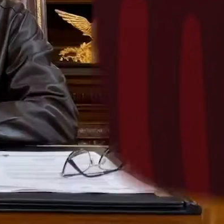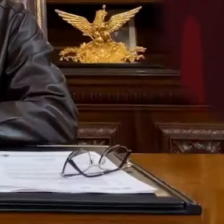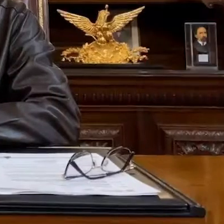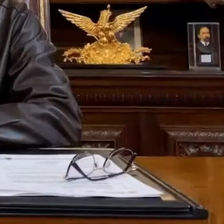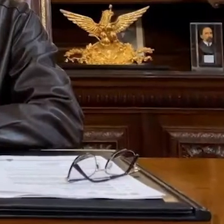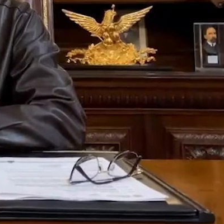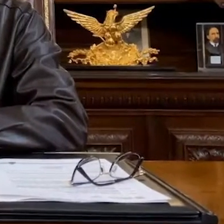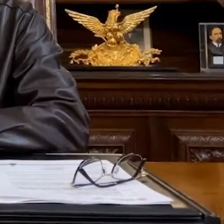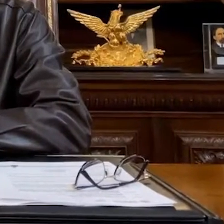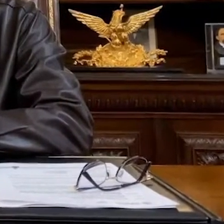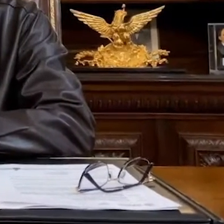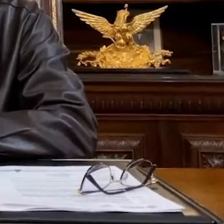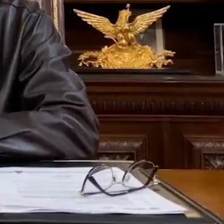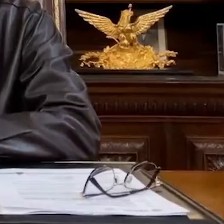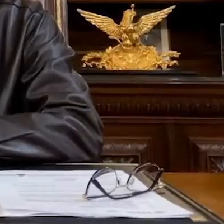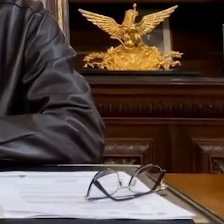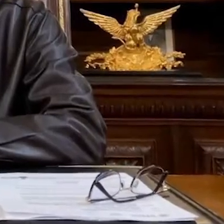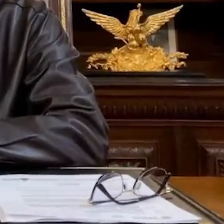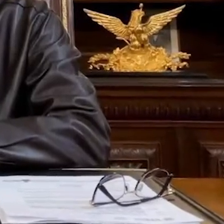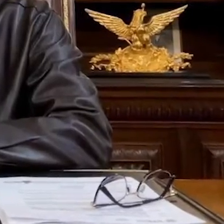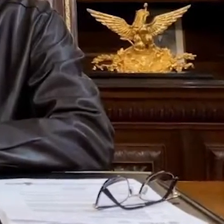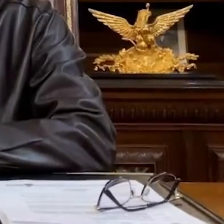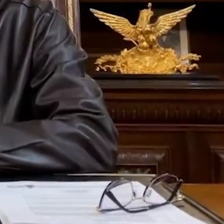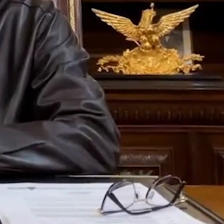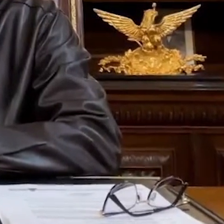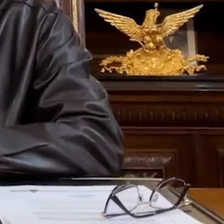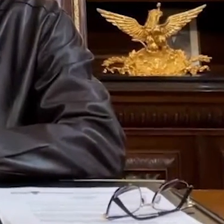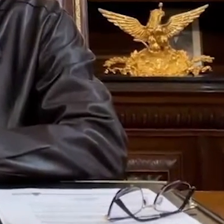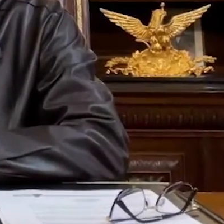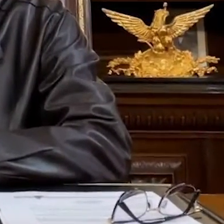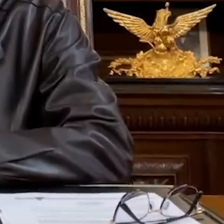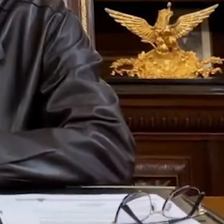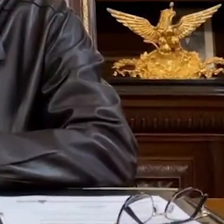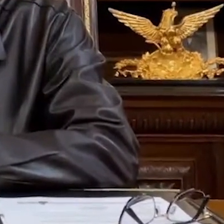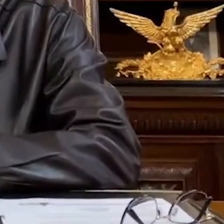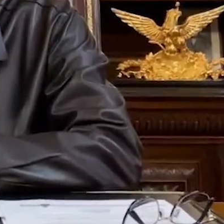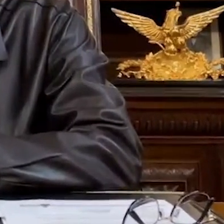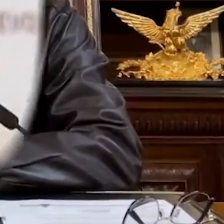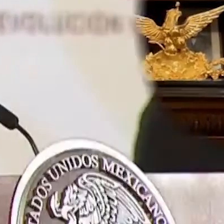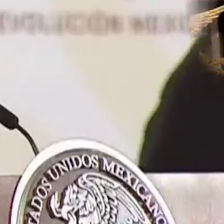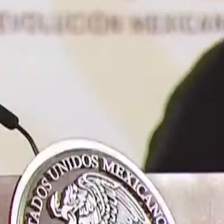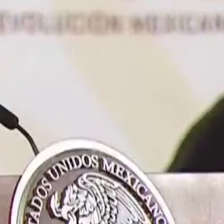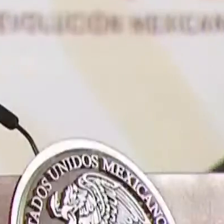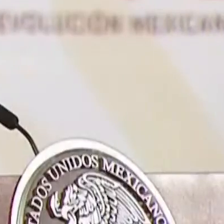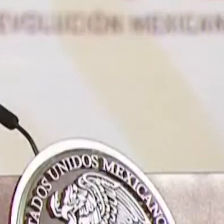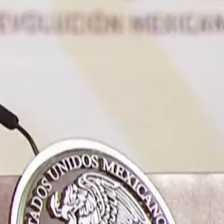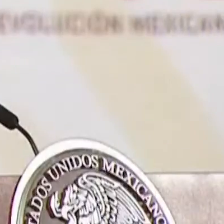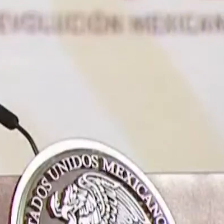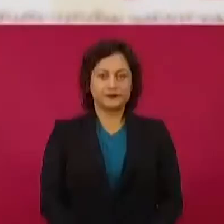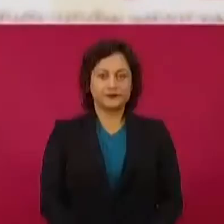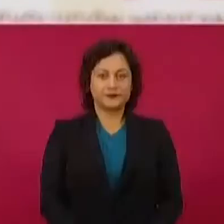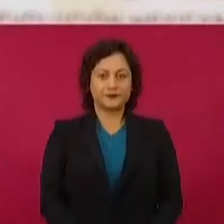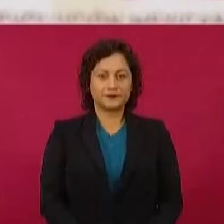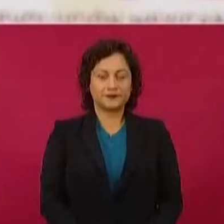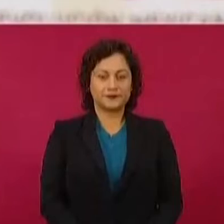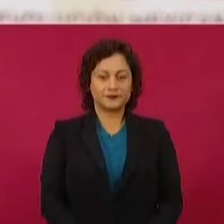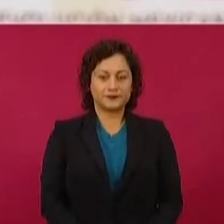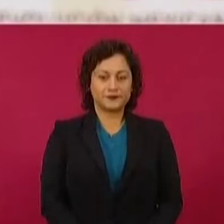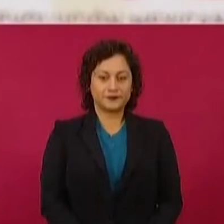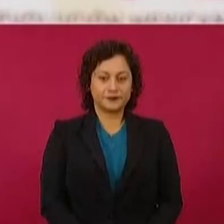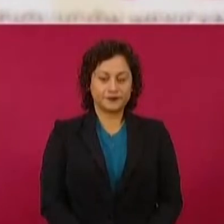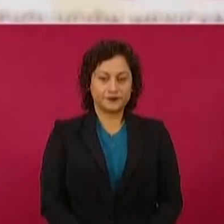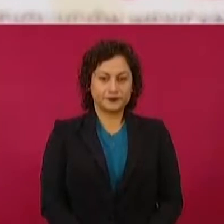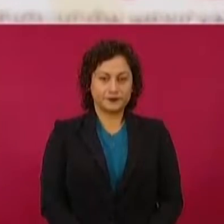recordemos que el pasado 17 de enero el presidente retomó sus actividades públicas tras recuperarse de su